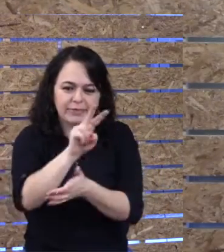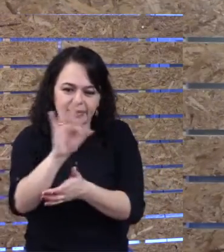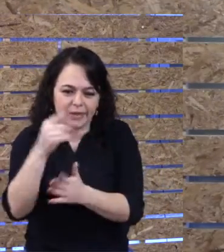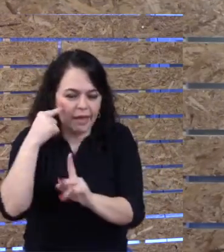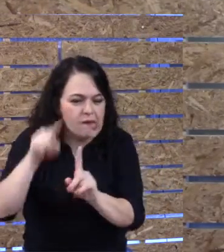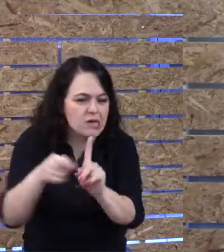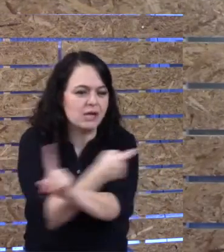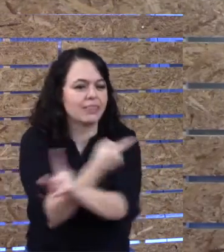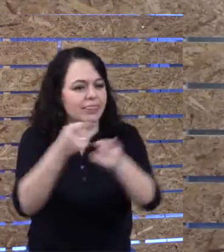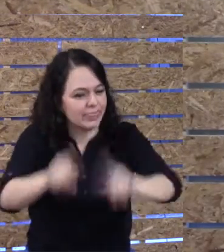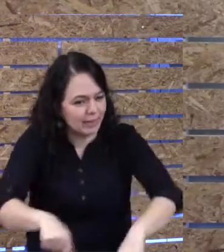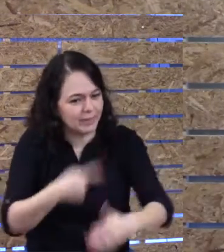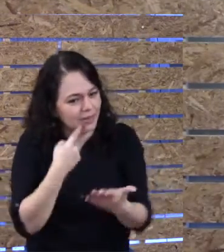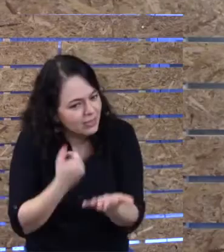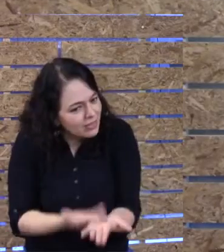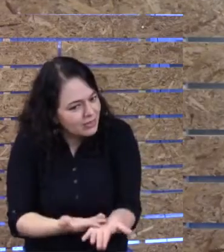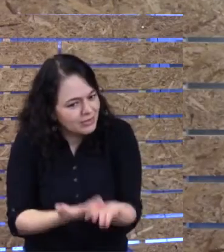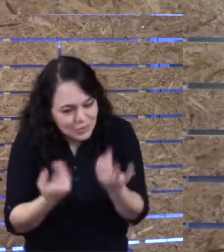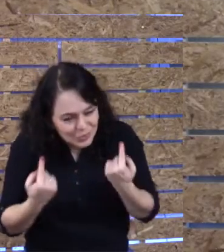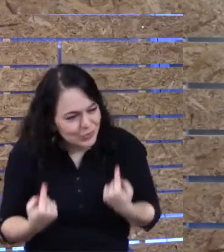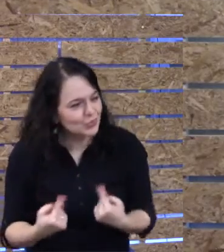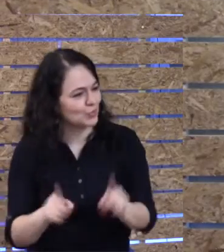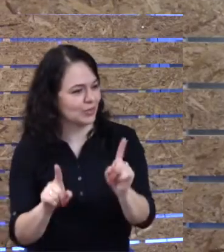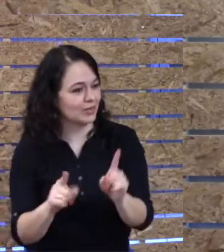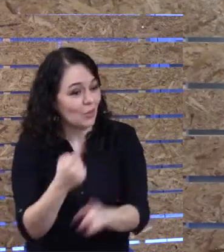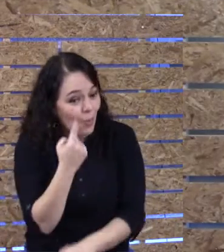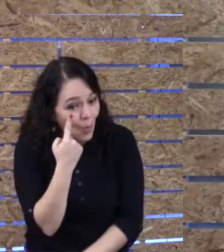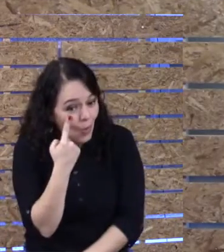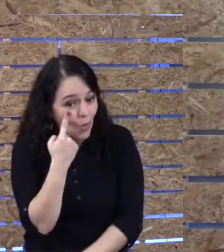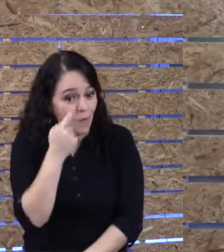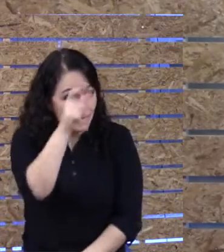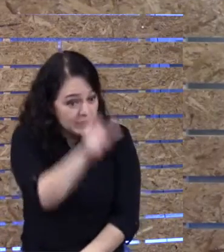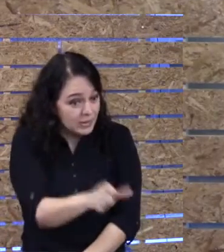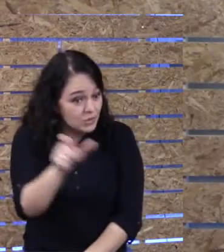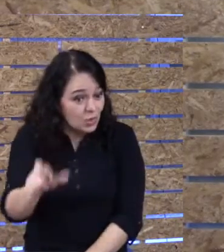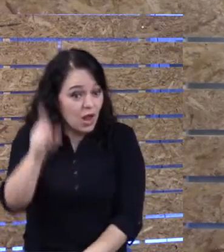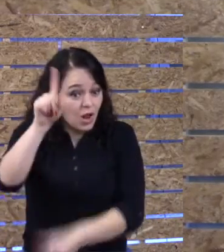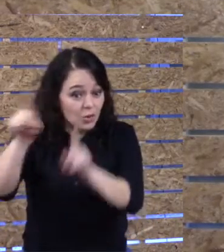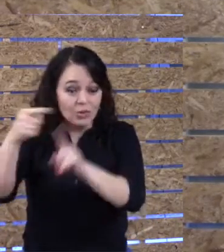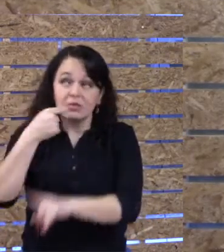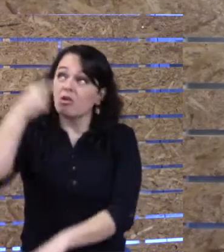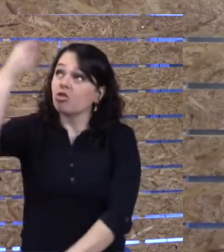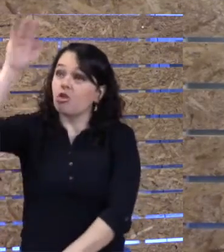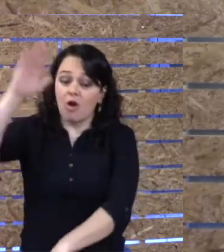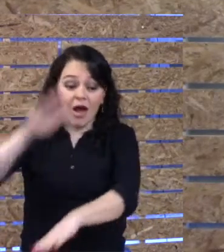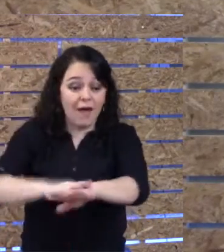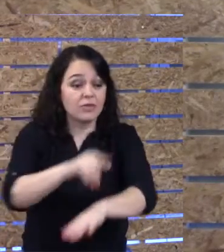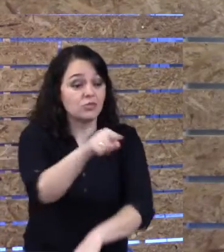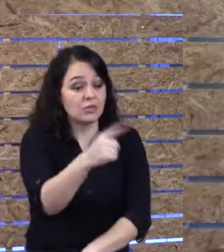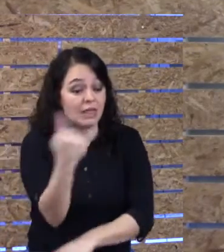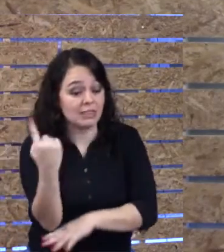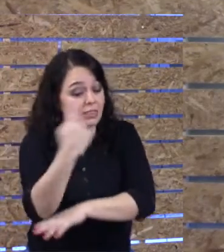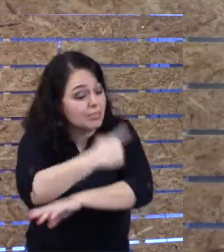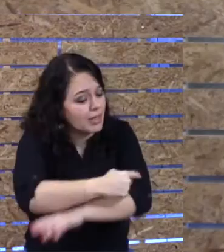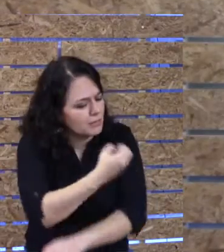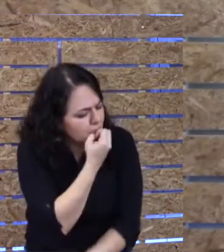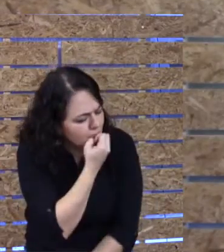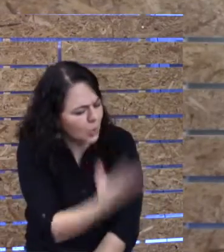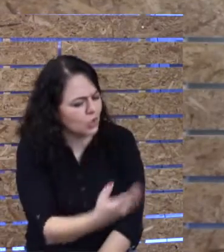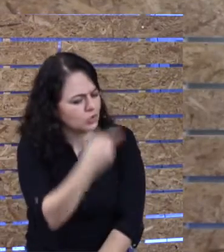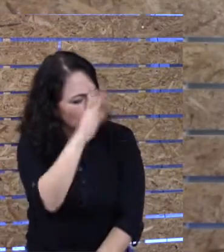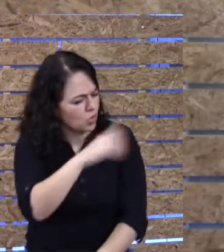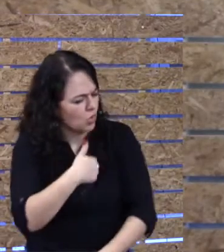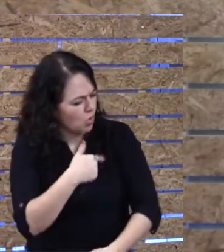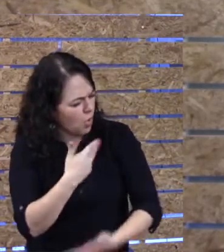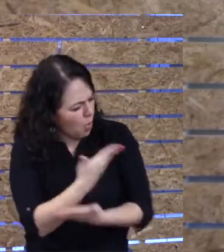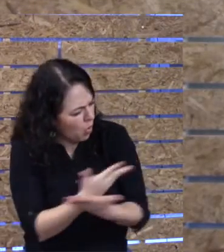Porque si una persona siente que Dios está diciéndole a esta persona que va a tener un día maravilloso y que va a vencer